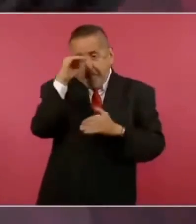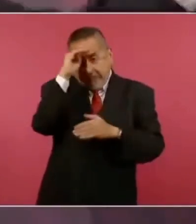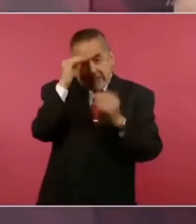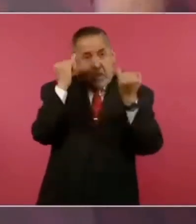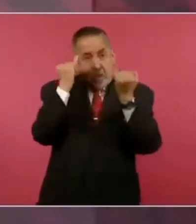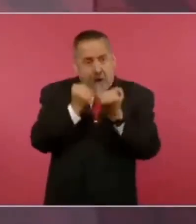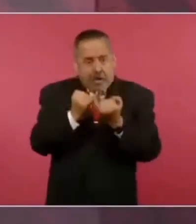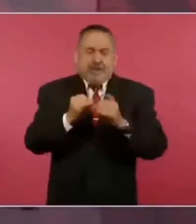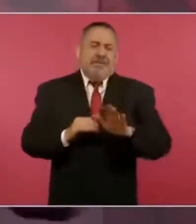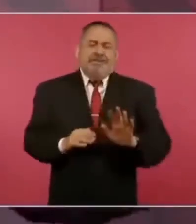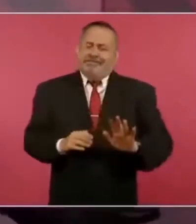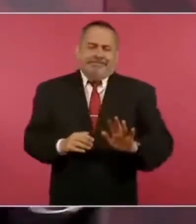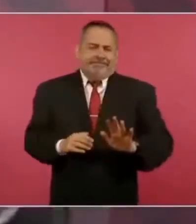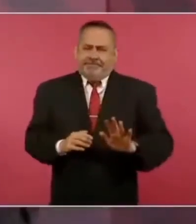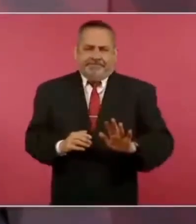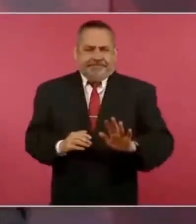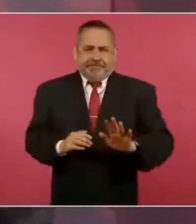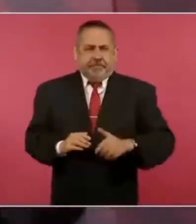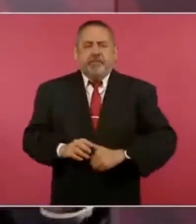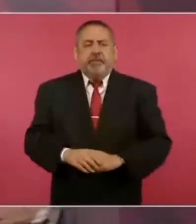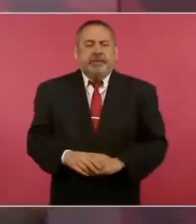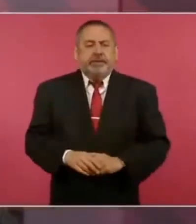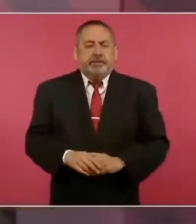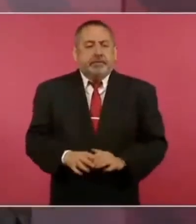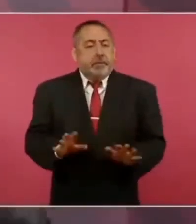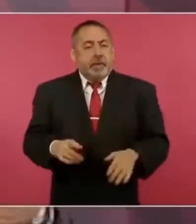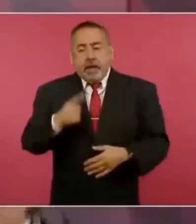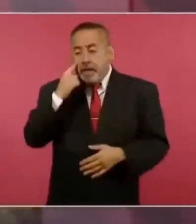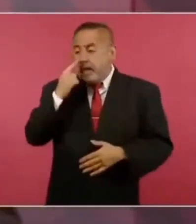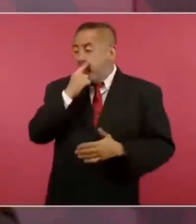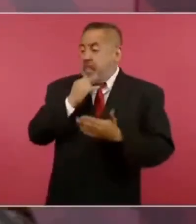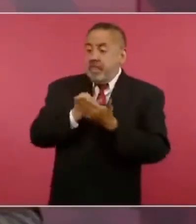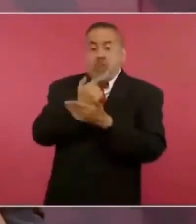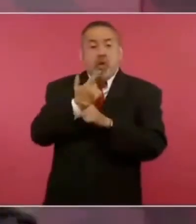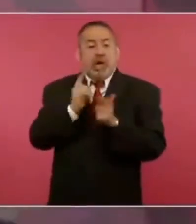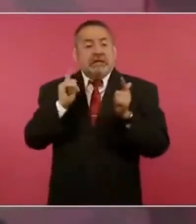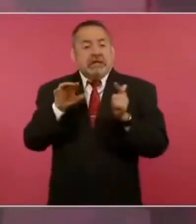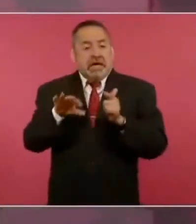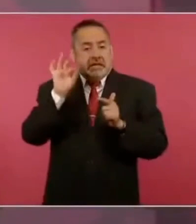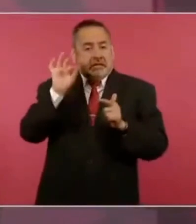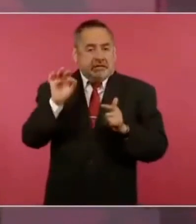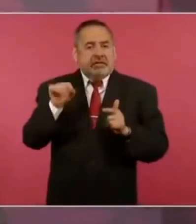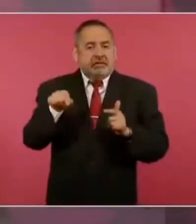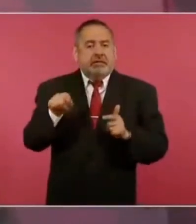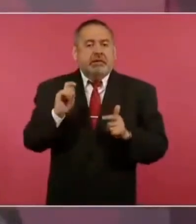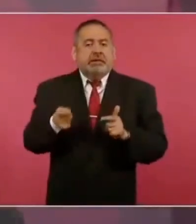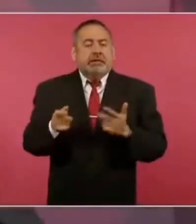Entonces, en una democracia es